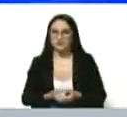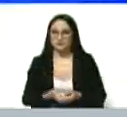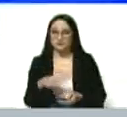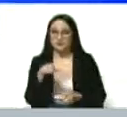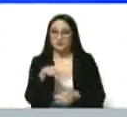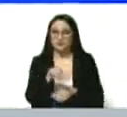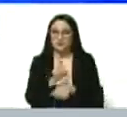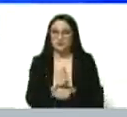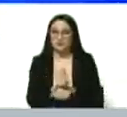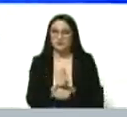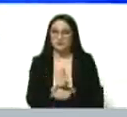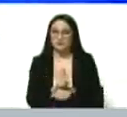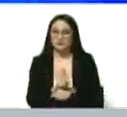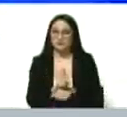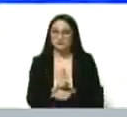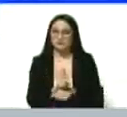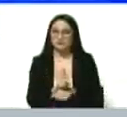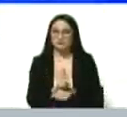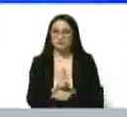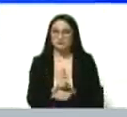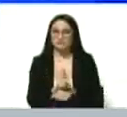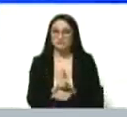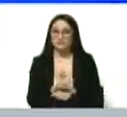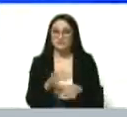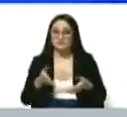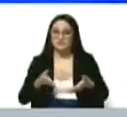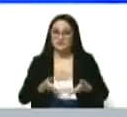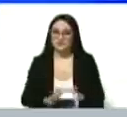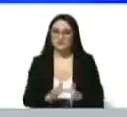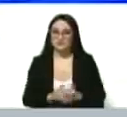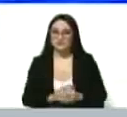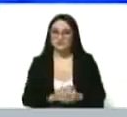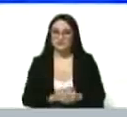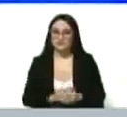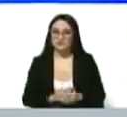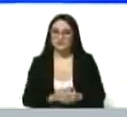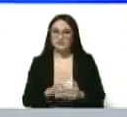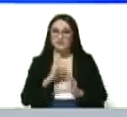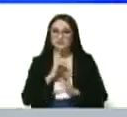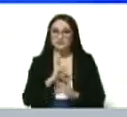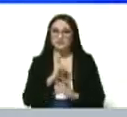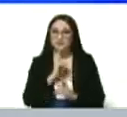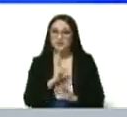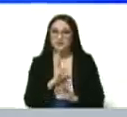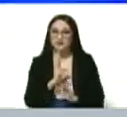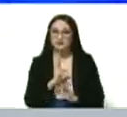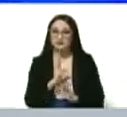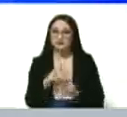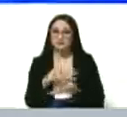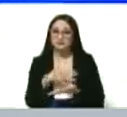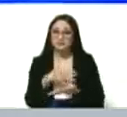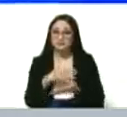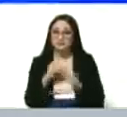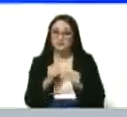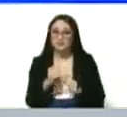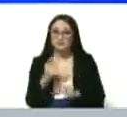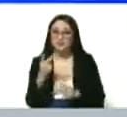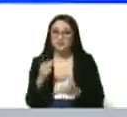única, es única sí, nació como resultado de la severa crisis del periodo